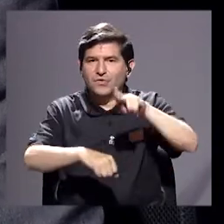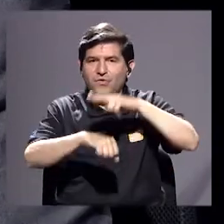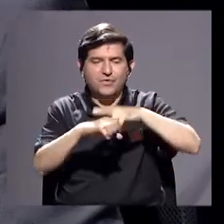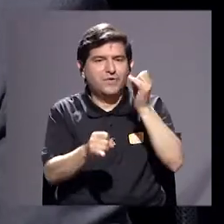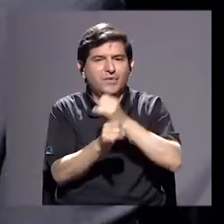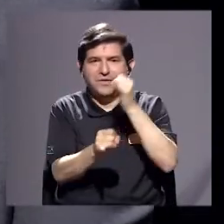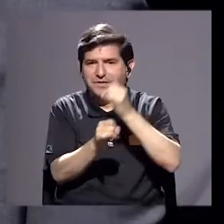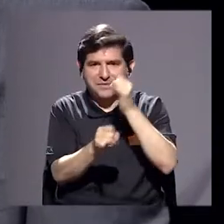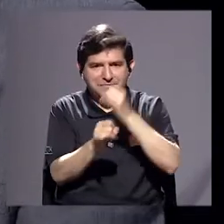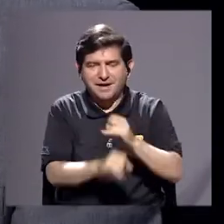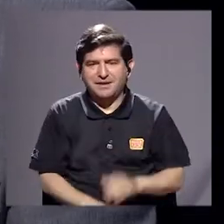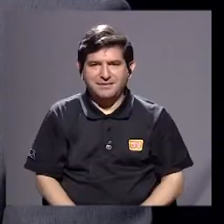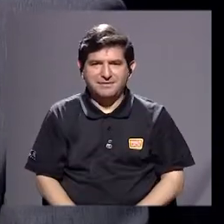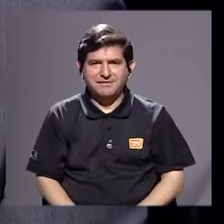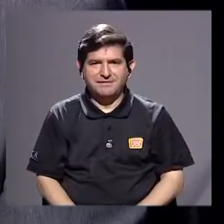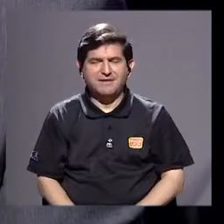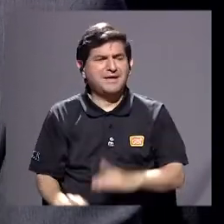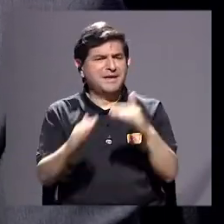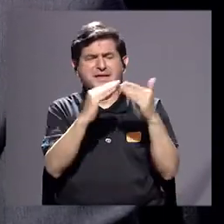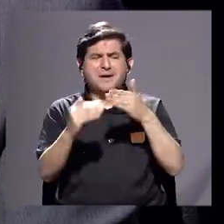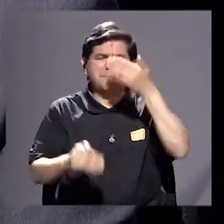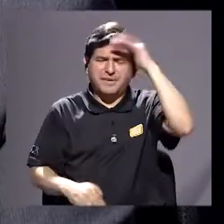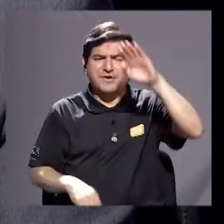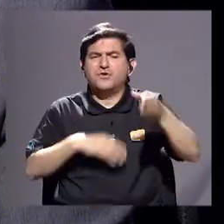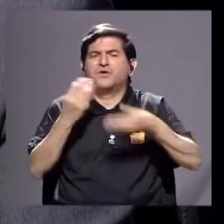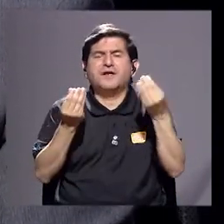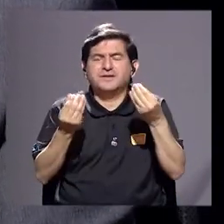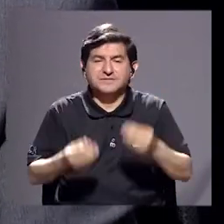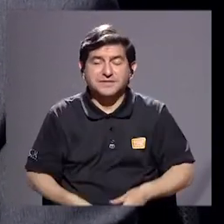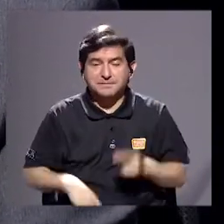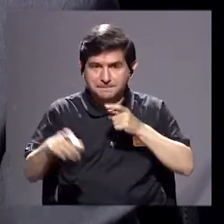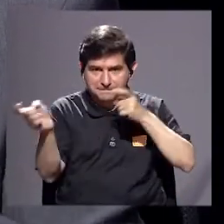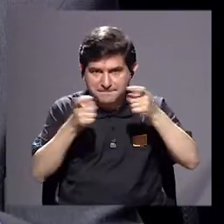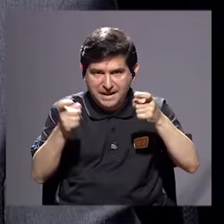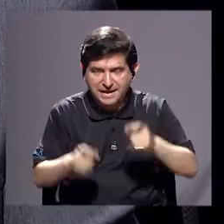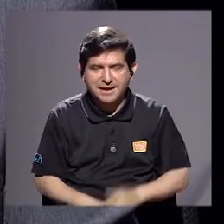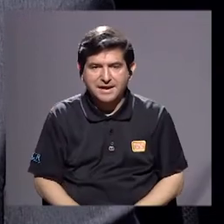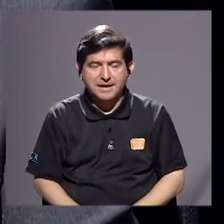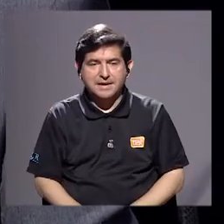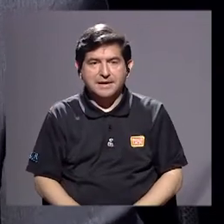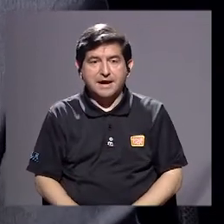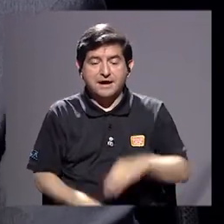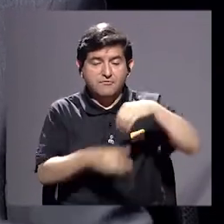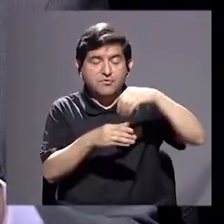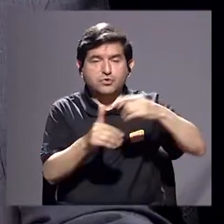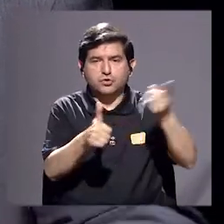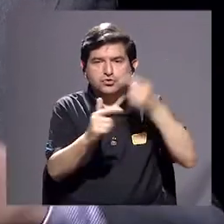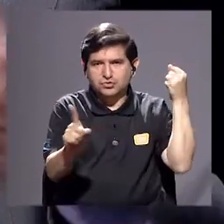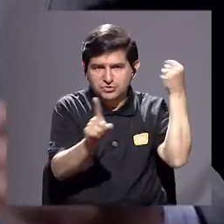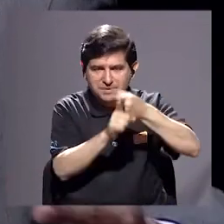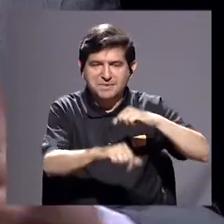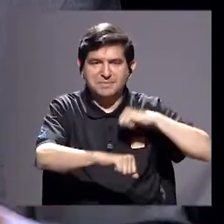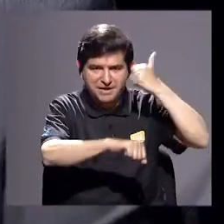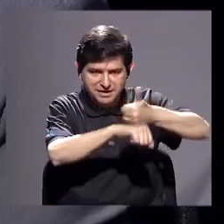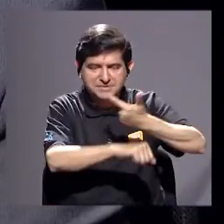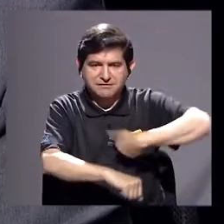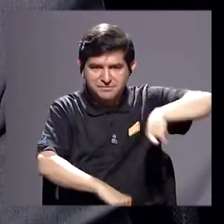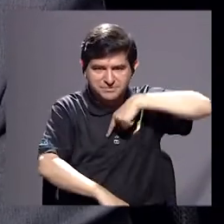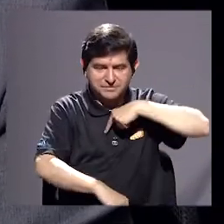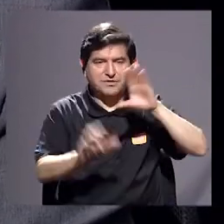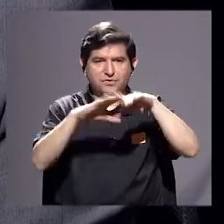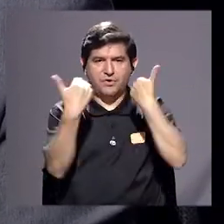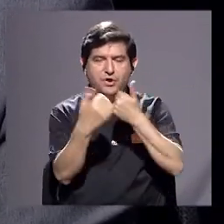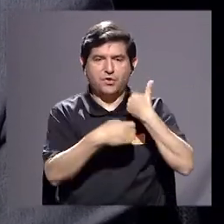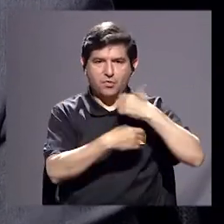las instituciones como manejamos barrio cuba barrio cuba se está manejando con fondos del primer impacto que nosotros habilitamos y ponemos a disposición del